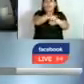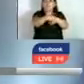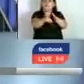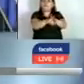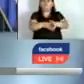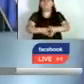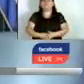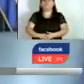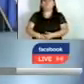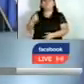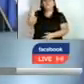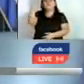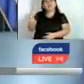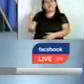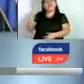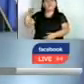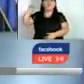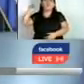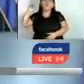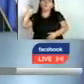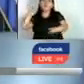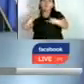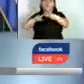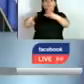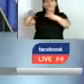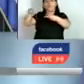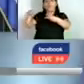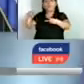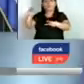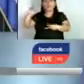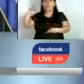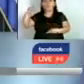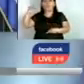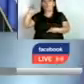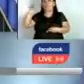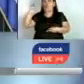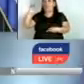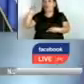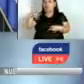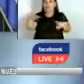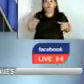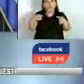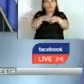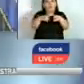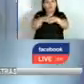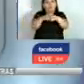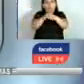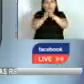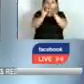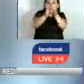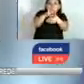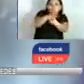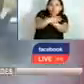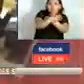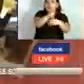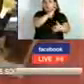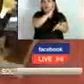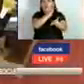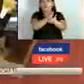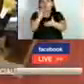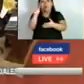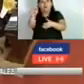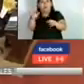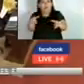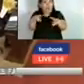diputación. Mario Tenorio y Rigoberto Soto del Partido Gana están fuera del Congreso para los próximos 3 años. Ese partido redujo a la